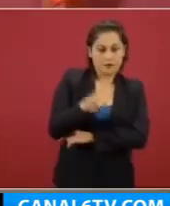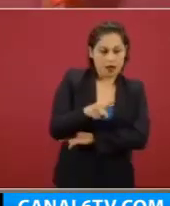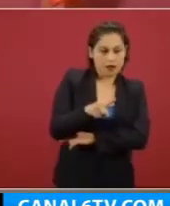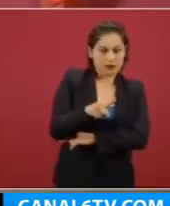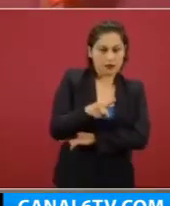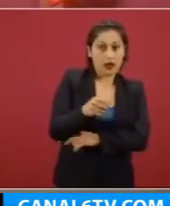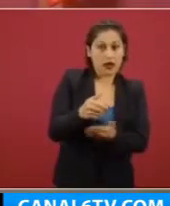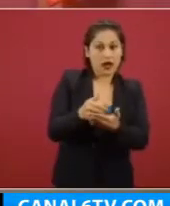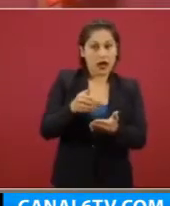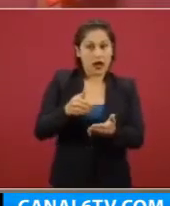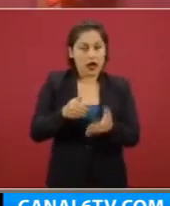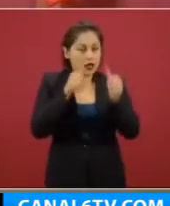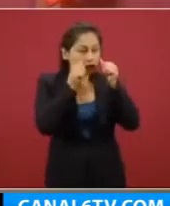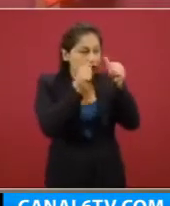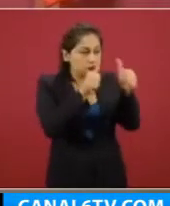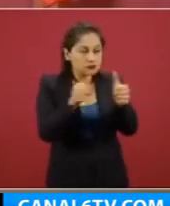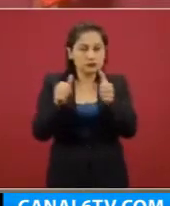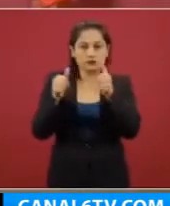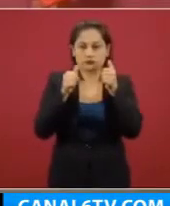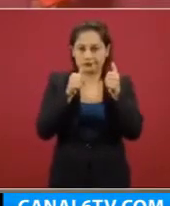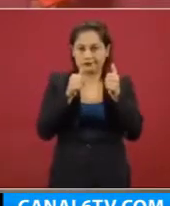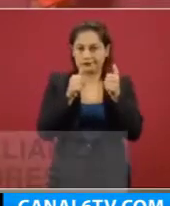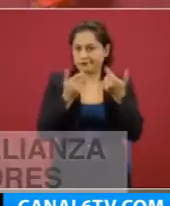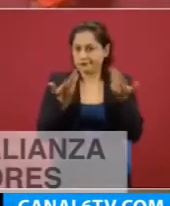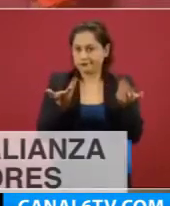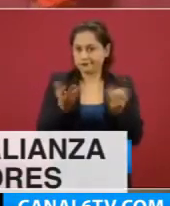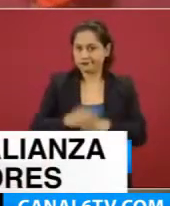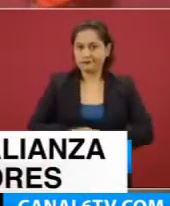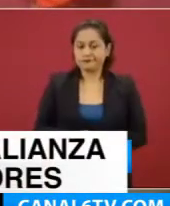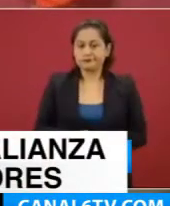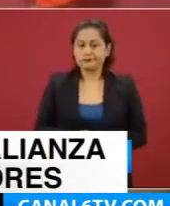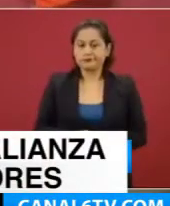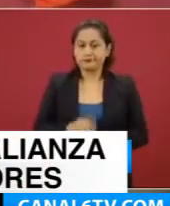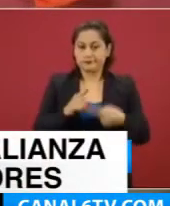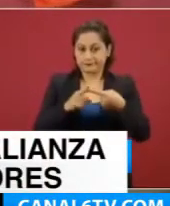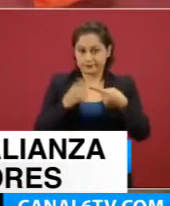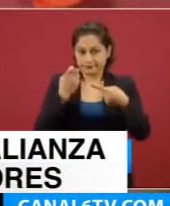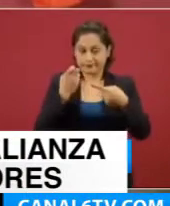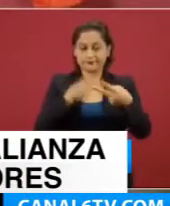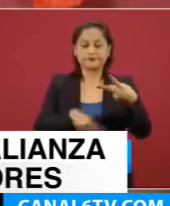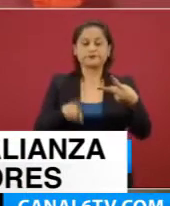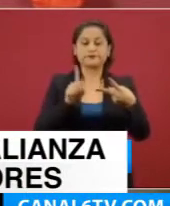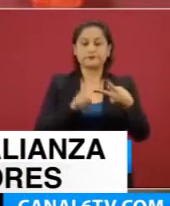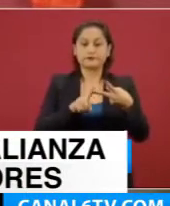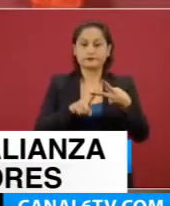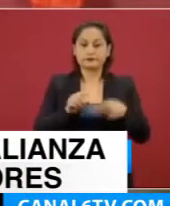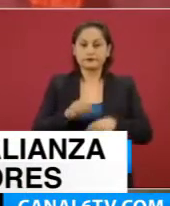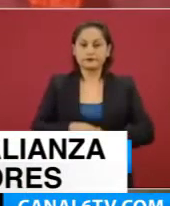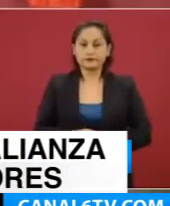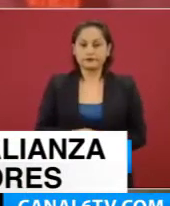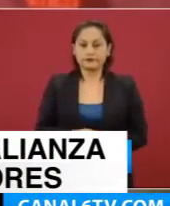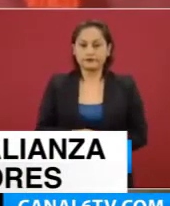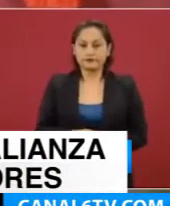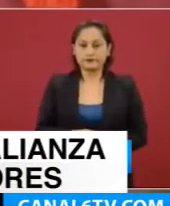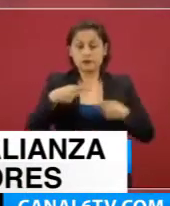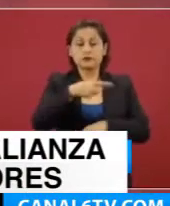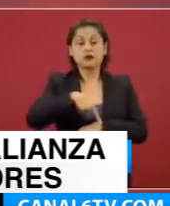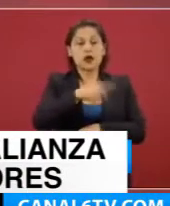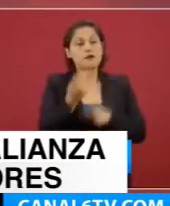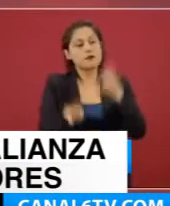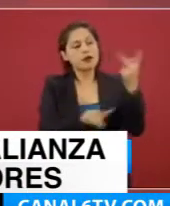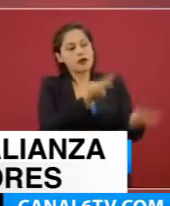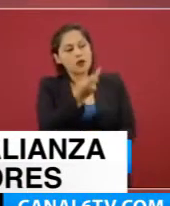pidió a los mandatarios que si tienen vocación democrática que tendrían que preguntarles a los ciudadanos de los estados que gobiernan